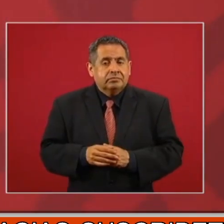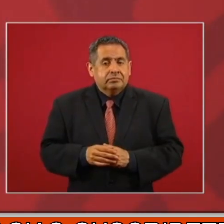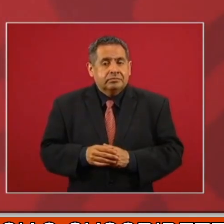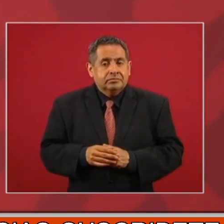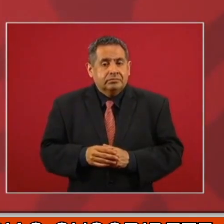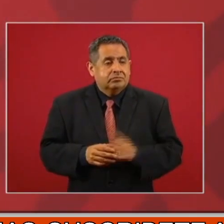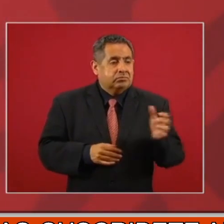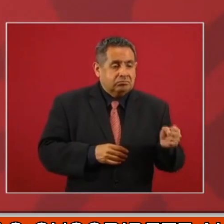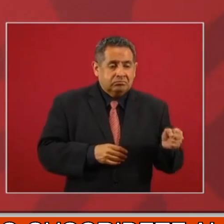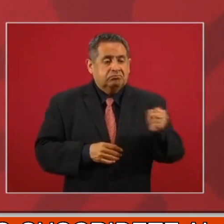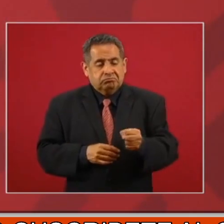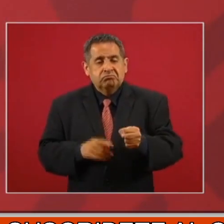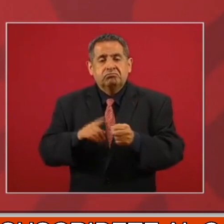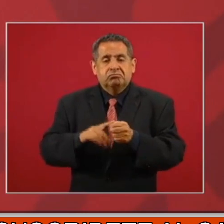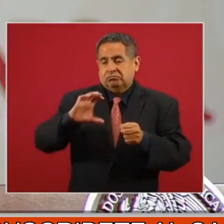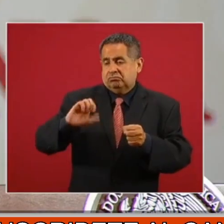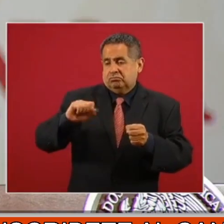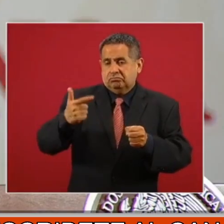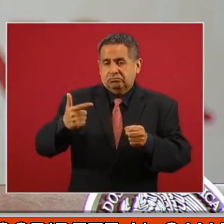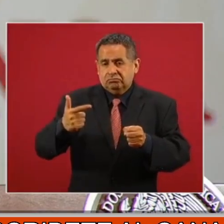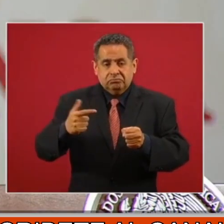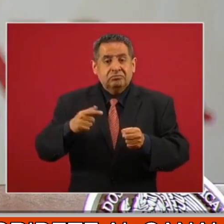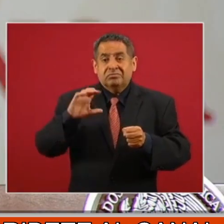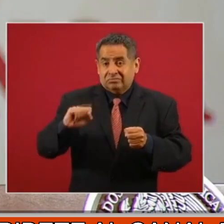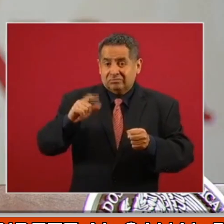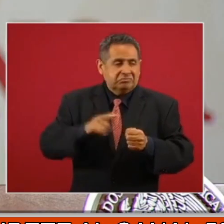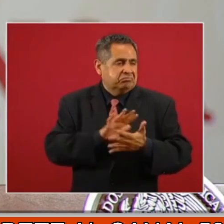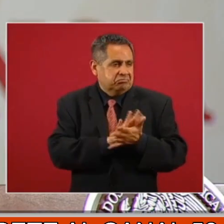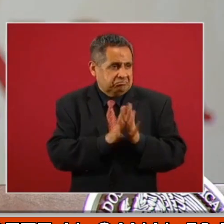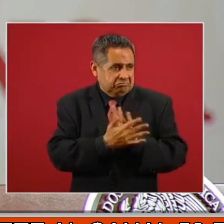Y se impone Salinas. Y Salinas se arregla